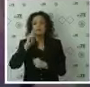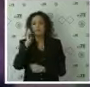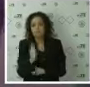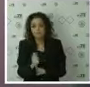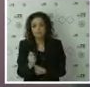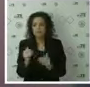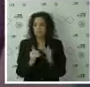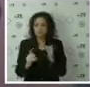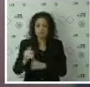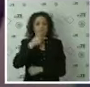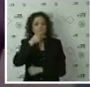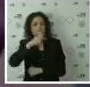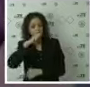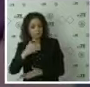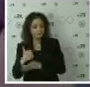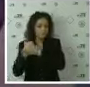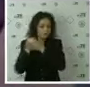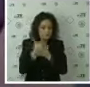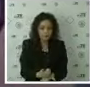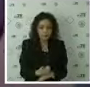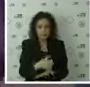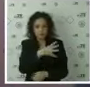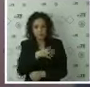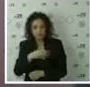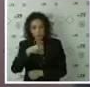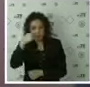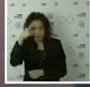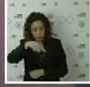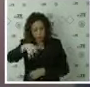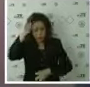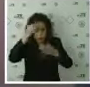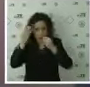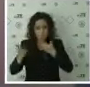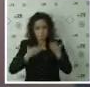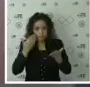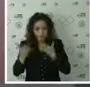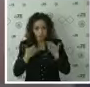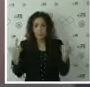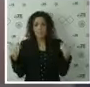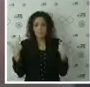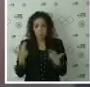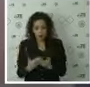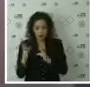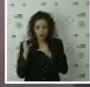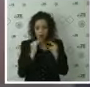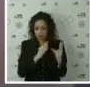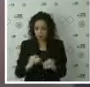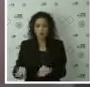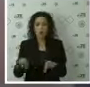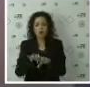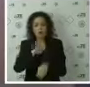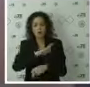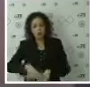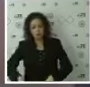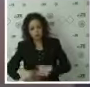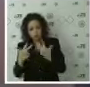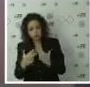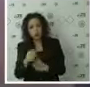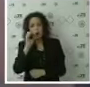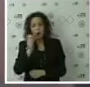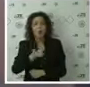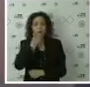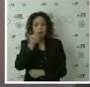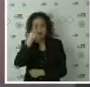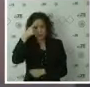padres de familia apoyando a sus hijas e hijos durante sus estudios, educadores que busquen nuevas formas de trabajar a distancia o estudiantes poniendo atención a sus